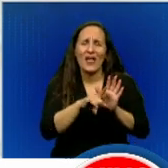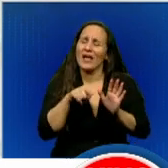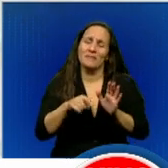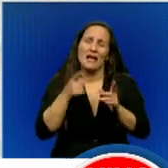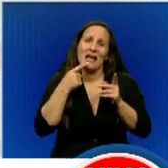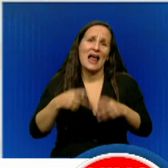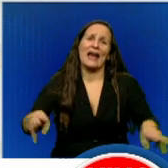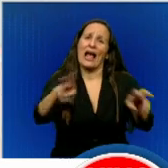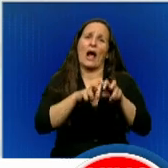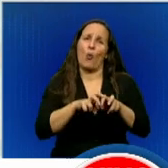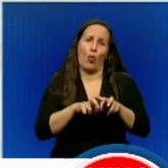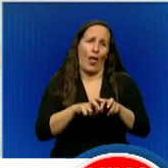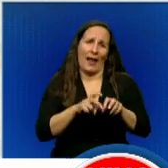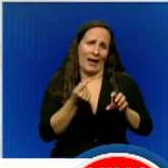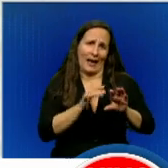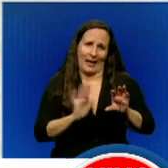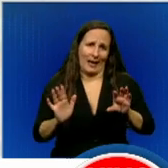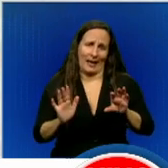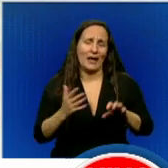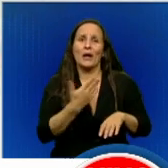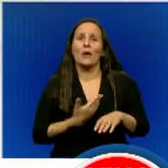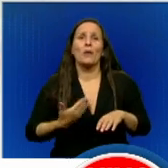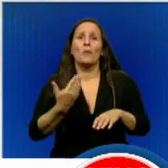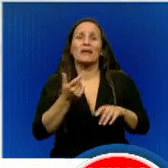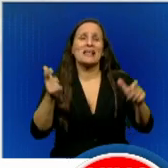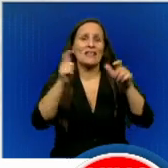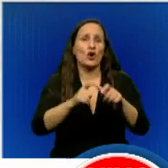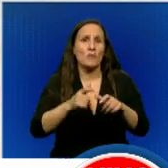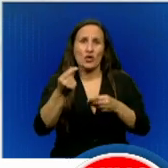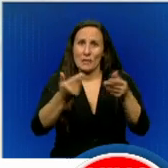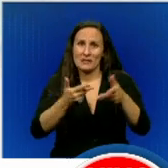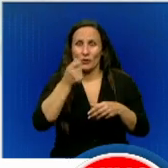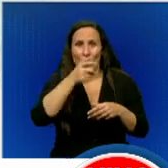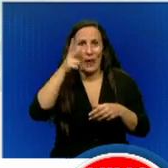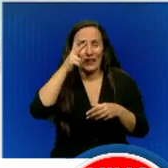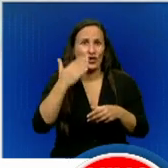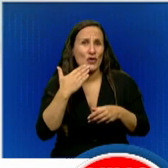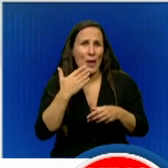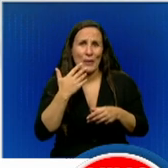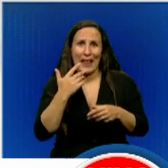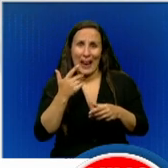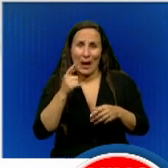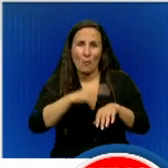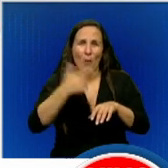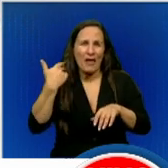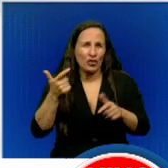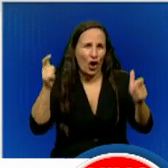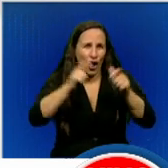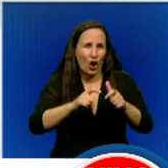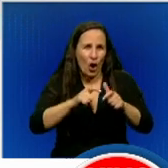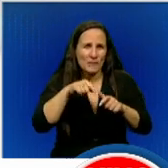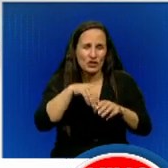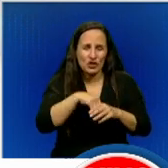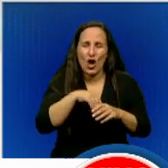y lo dijo también el presidente de la comisión de presupuesto el 28 de abril cuando se trató en comisión y cuando se